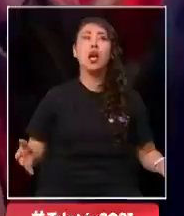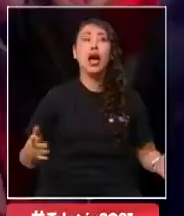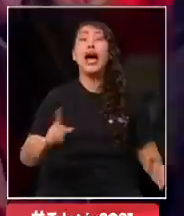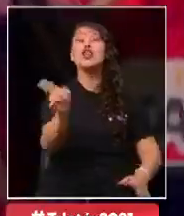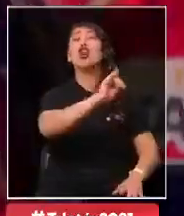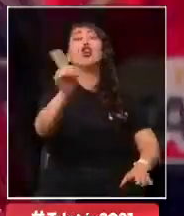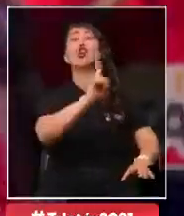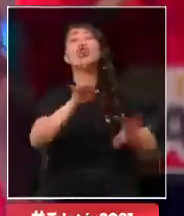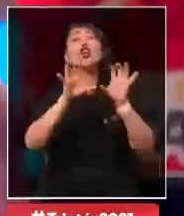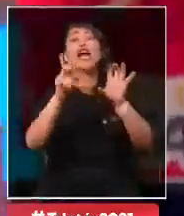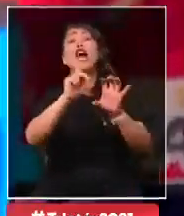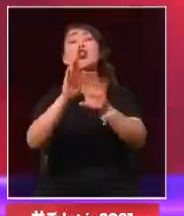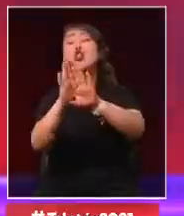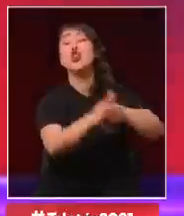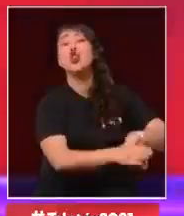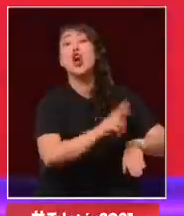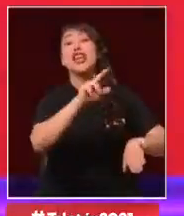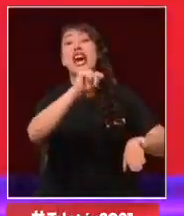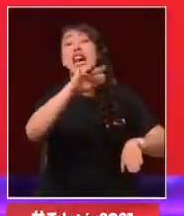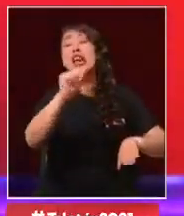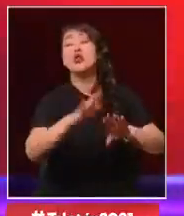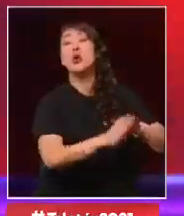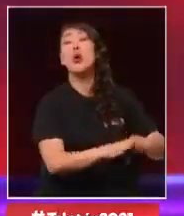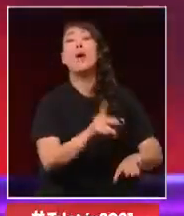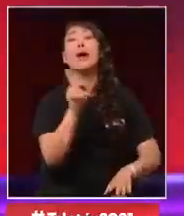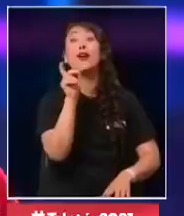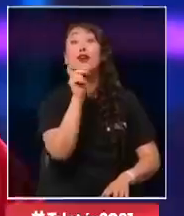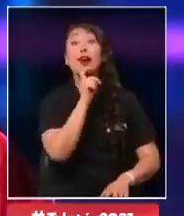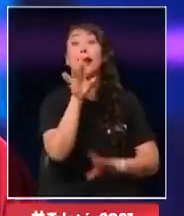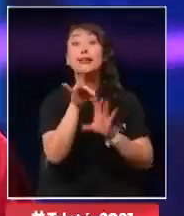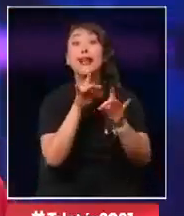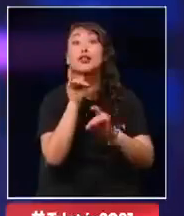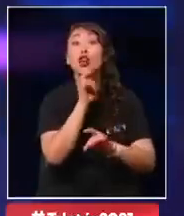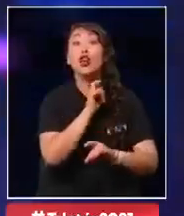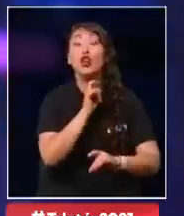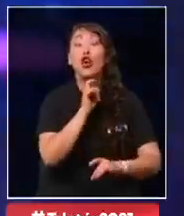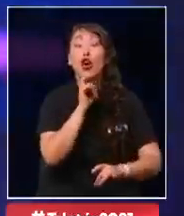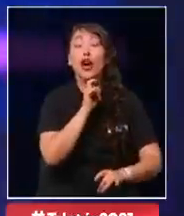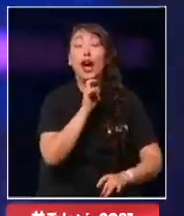Pola roja, pola roja, pola roja. Y